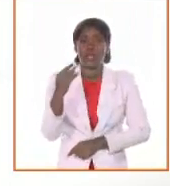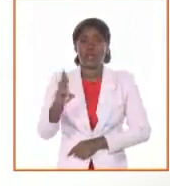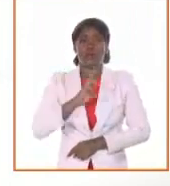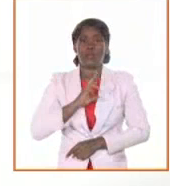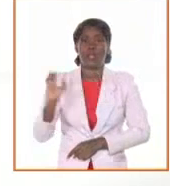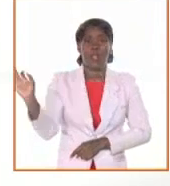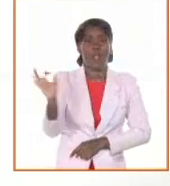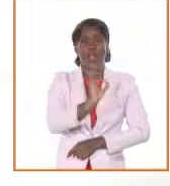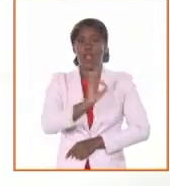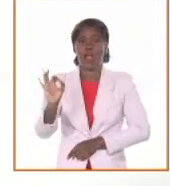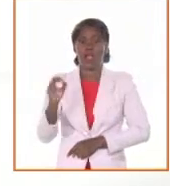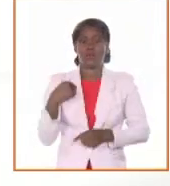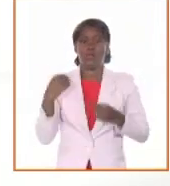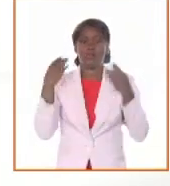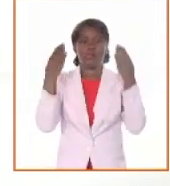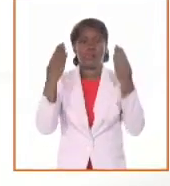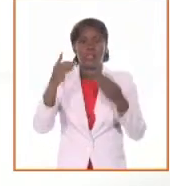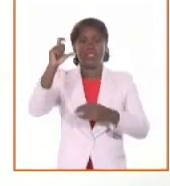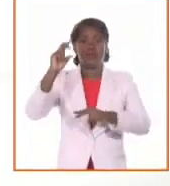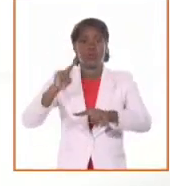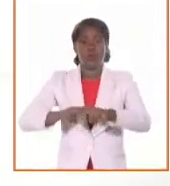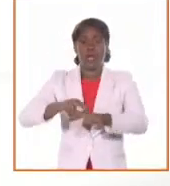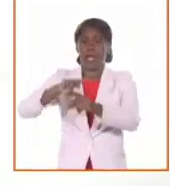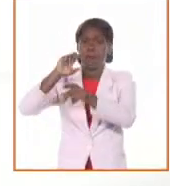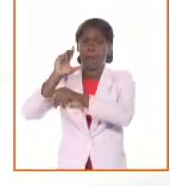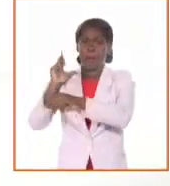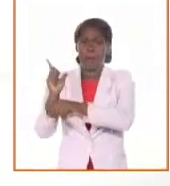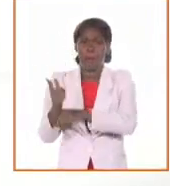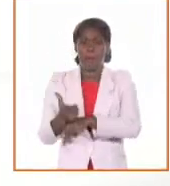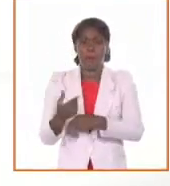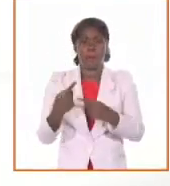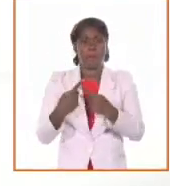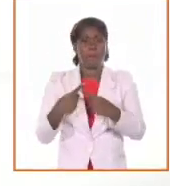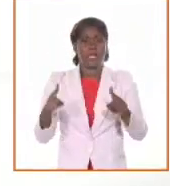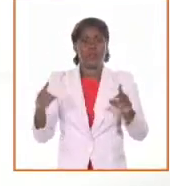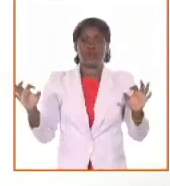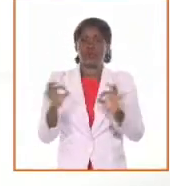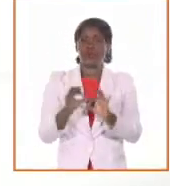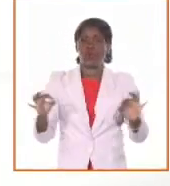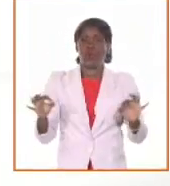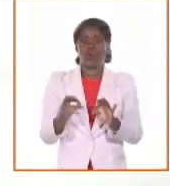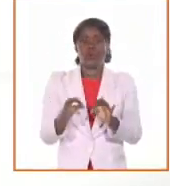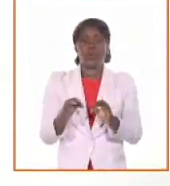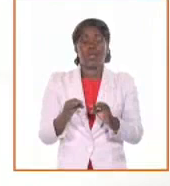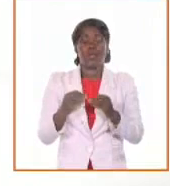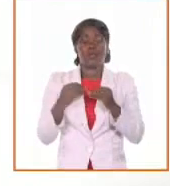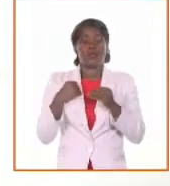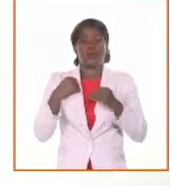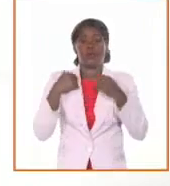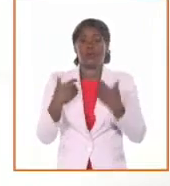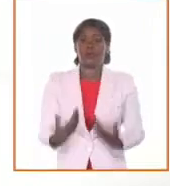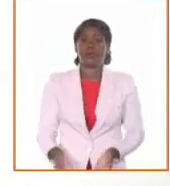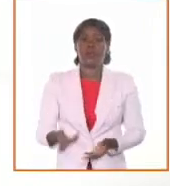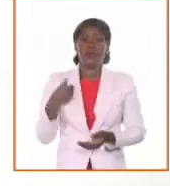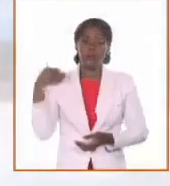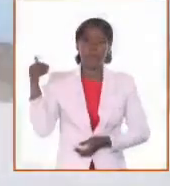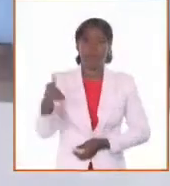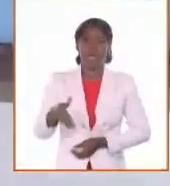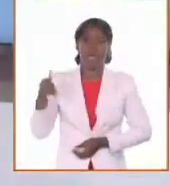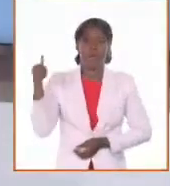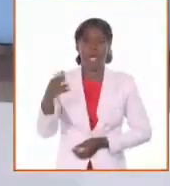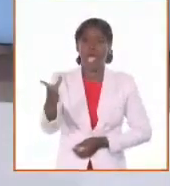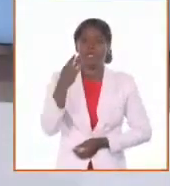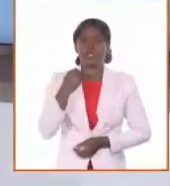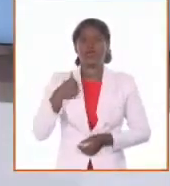Pues el registro unificado de La Habana no los ha colocado a online solo dicen que hay que esperar